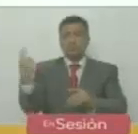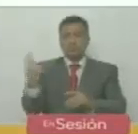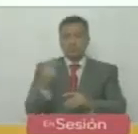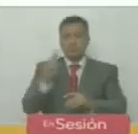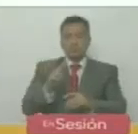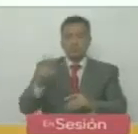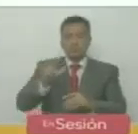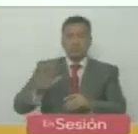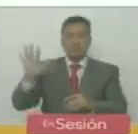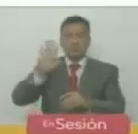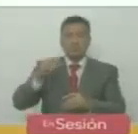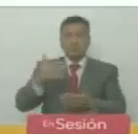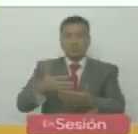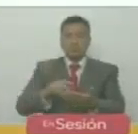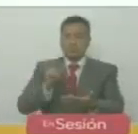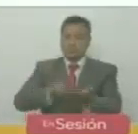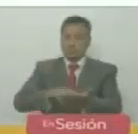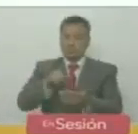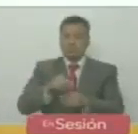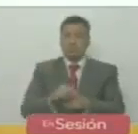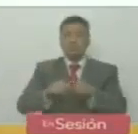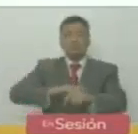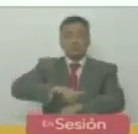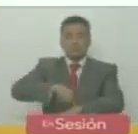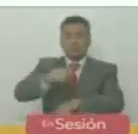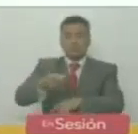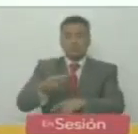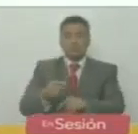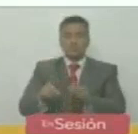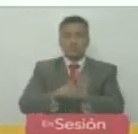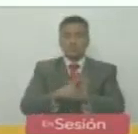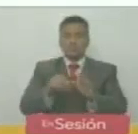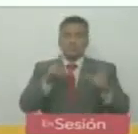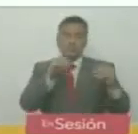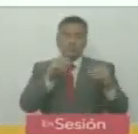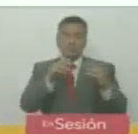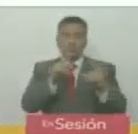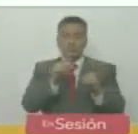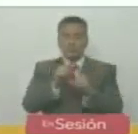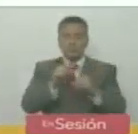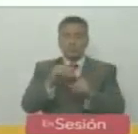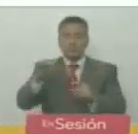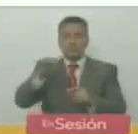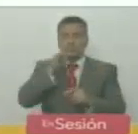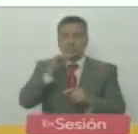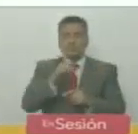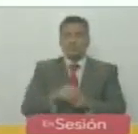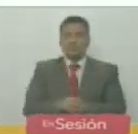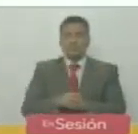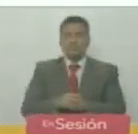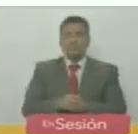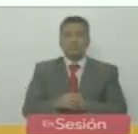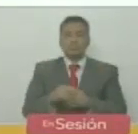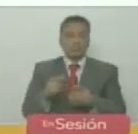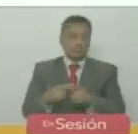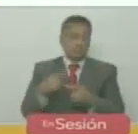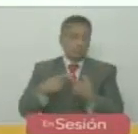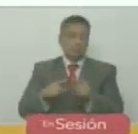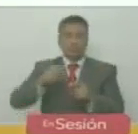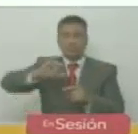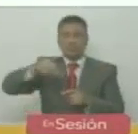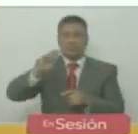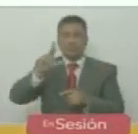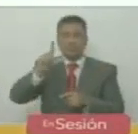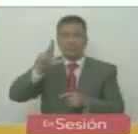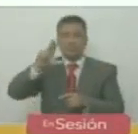Bolivariana de Venezuela, y posteriormente ejerció el derecho de palabra para informar la designación del diputado Julio